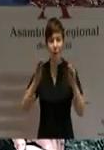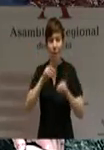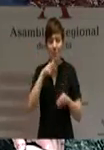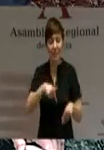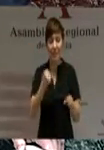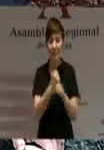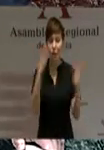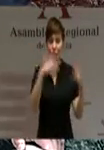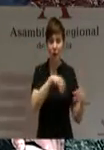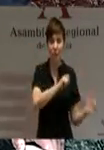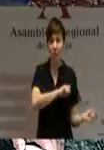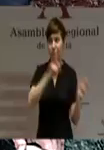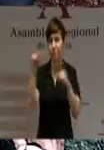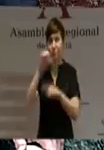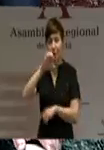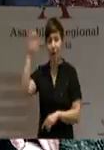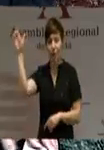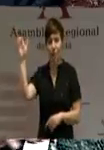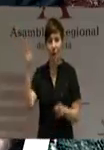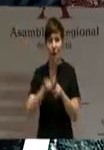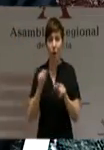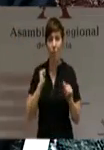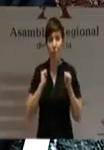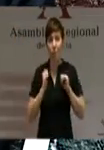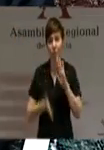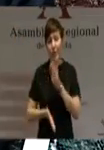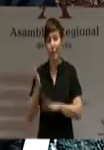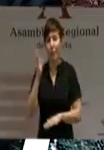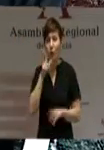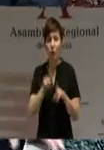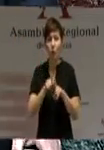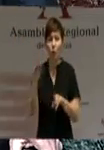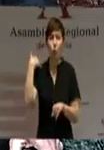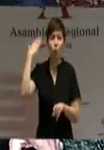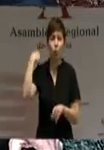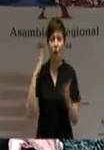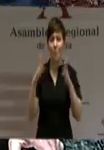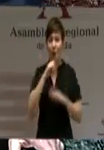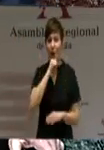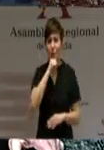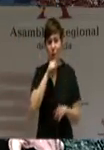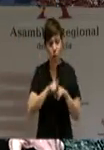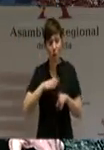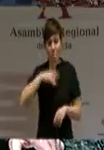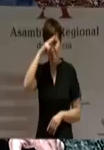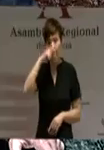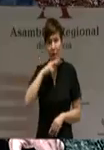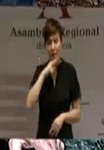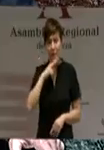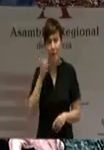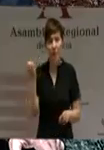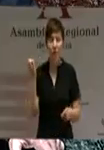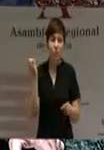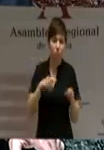Europea. Tiene que hacer la mochila como antaño sus abuelos hacían la maleta, como mi padre tuvo que hacer la suya para